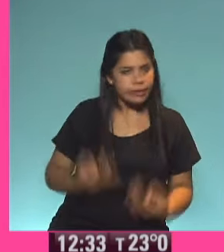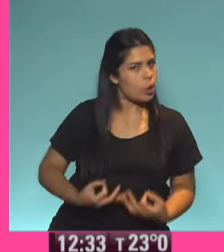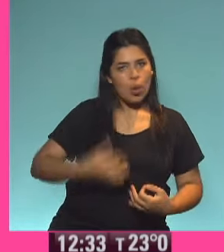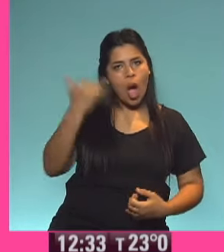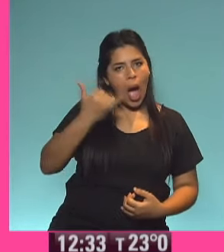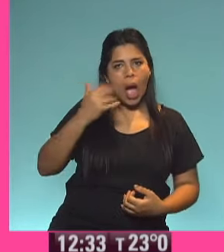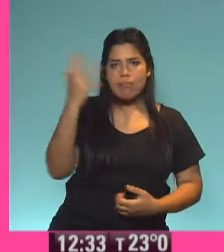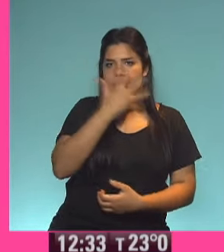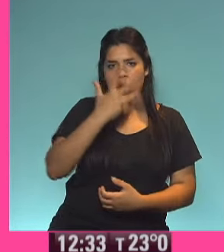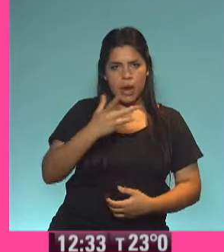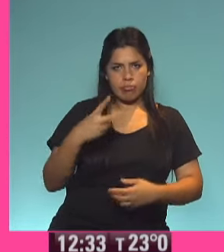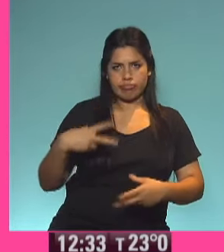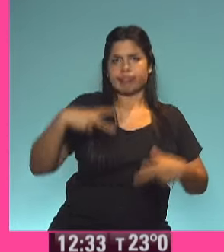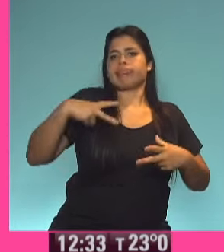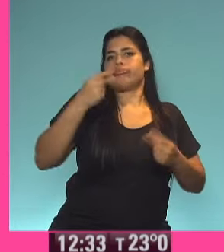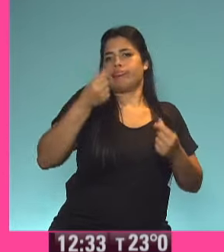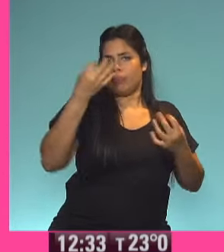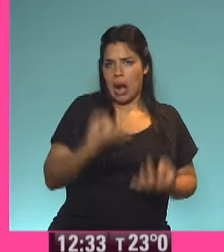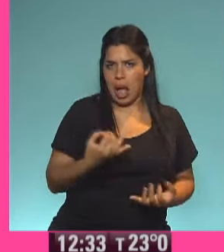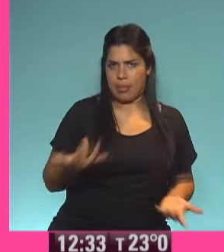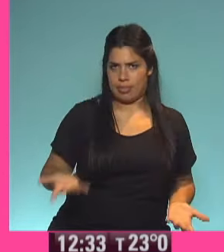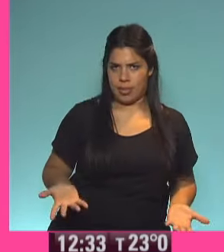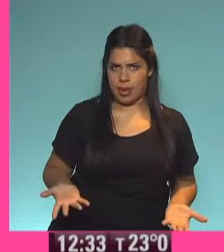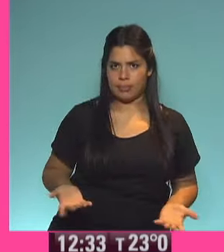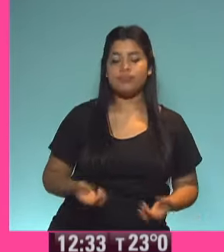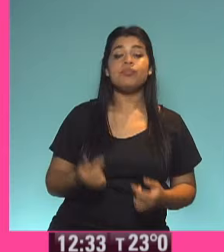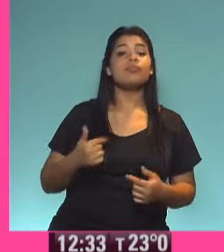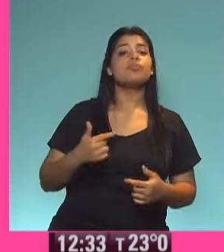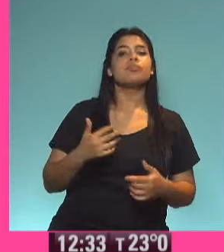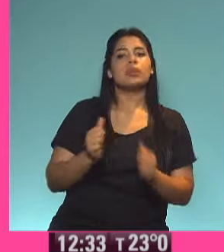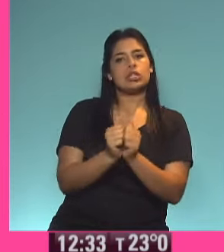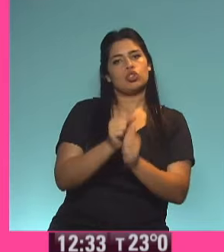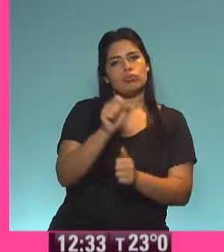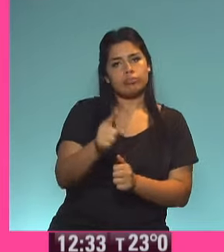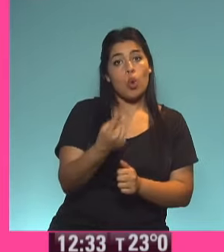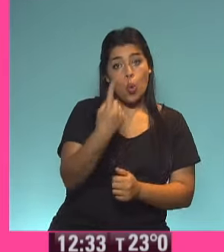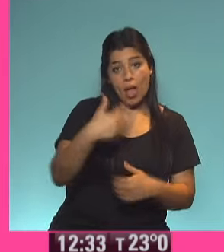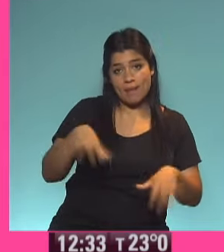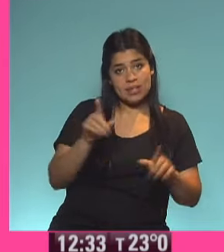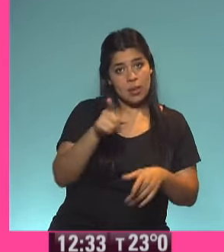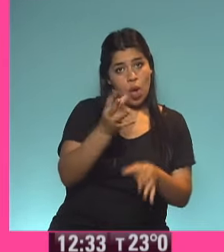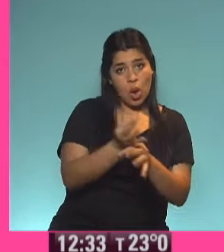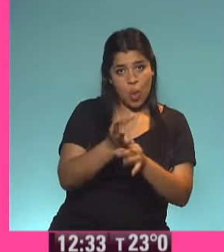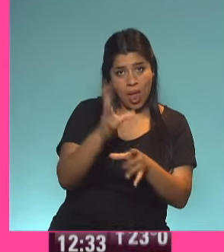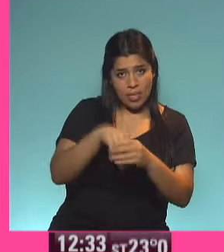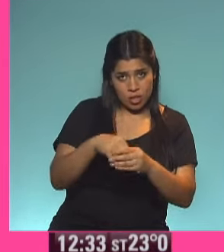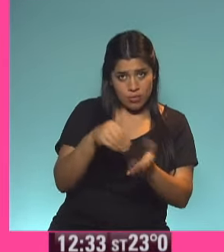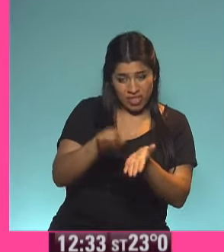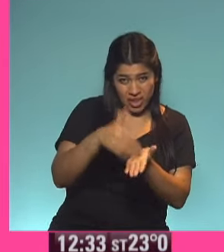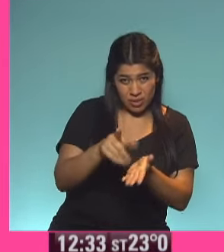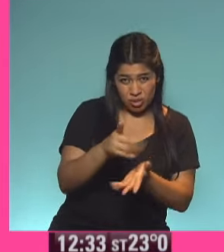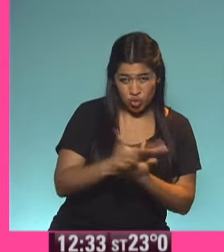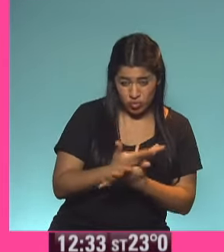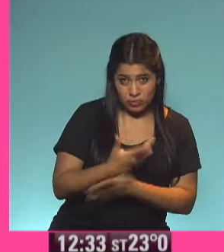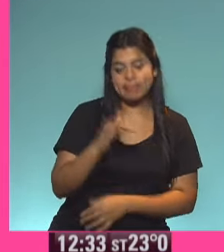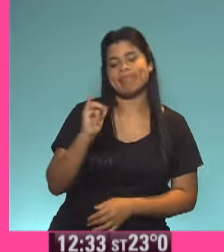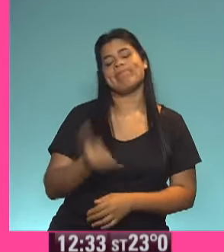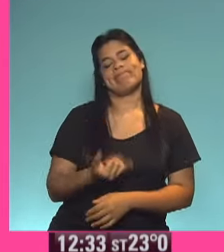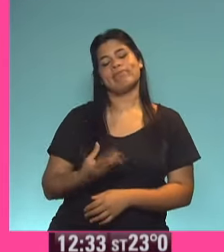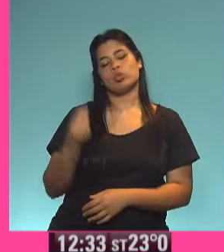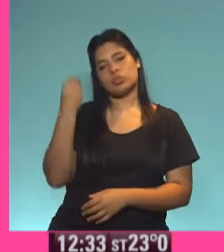alta. Esta pregunta es sobre tu historia, si alguna vez te discriminaron en la escuela. Sí, un montón. En